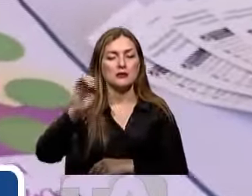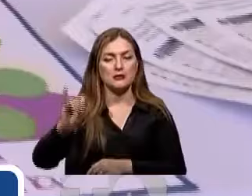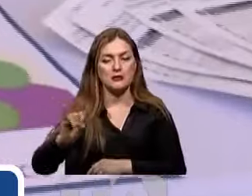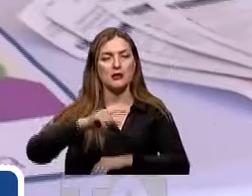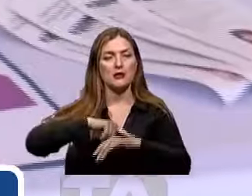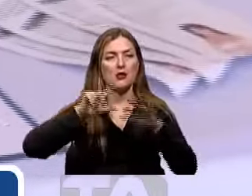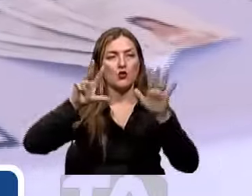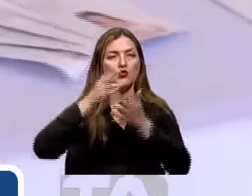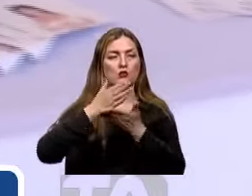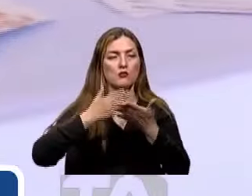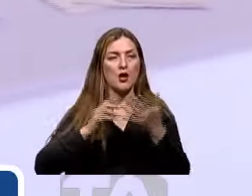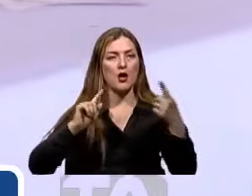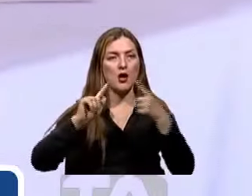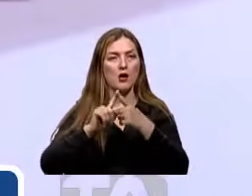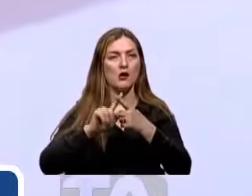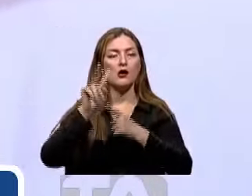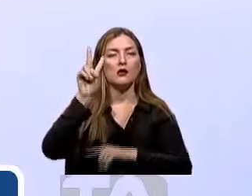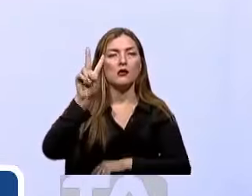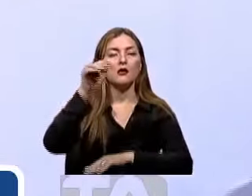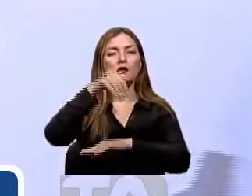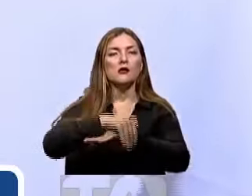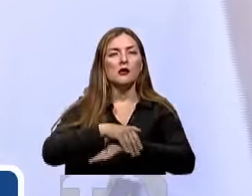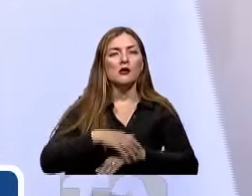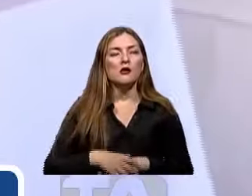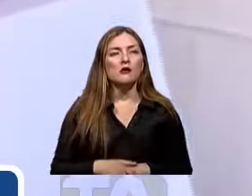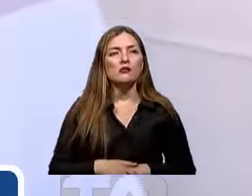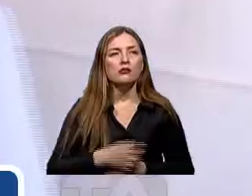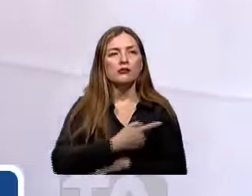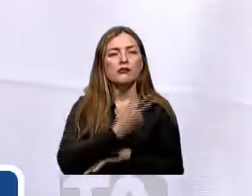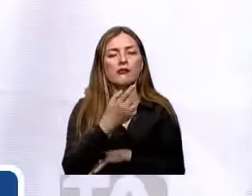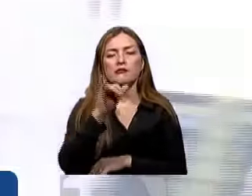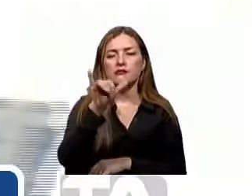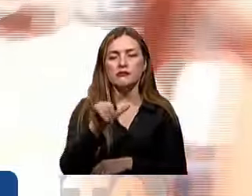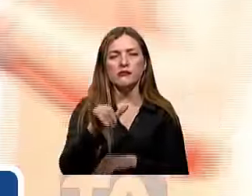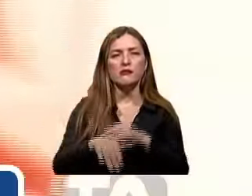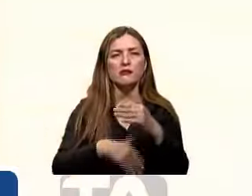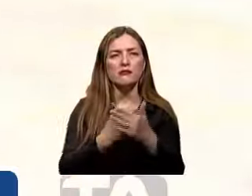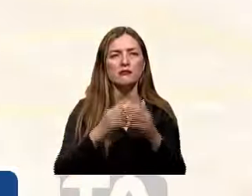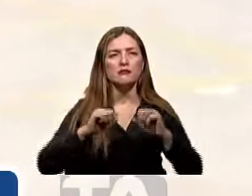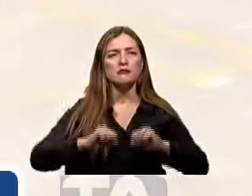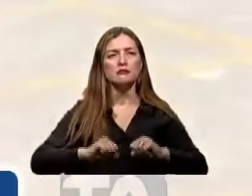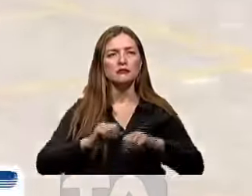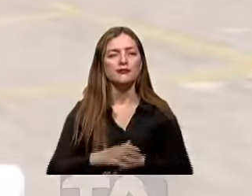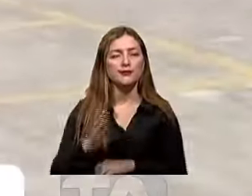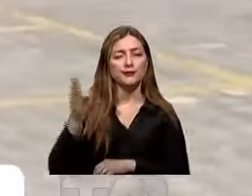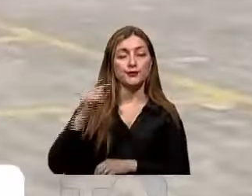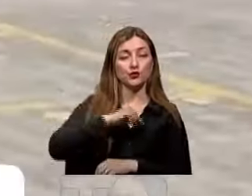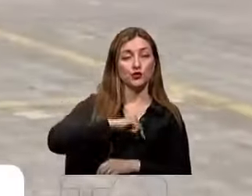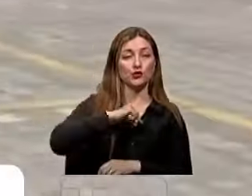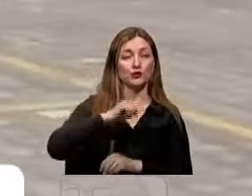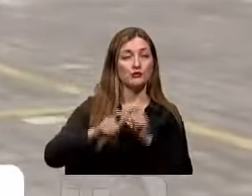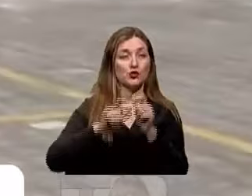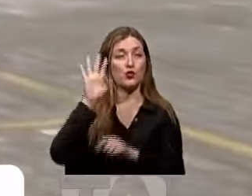las 88:30 hasta las 2 de la tarde este día sábado esperemos que se logre eh concienciar a estas